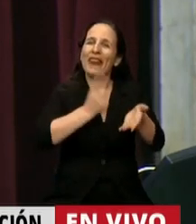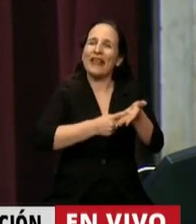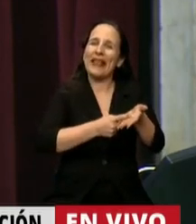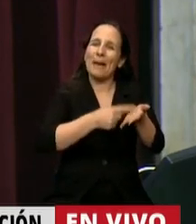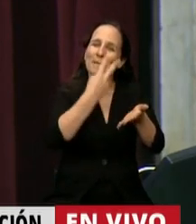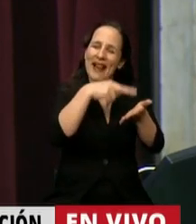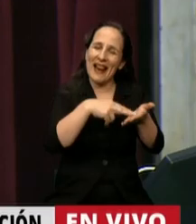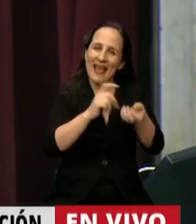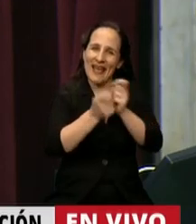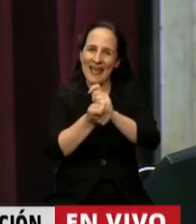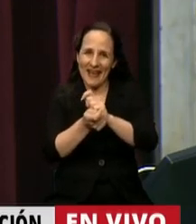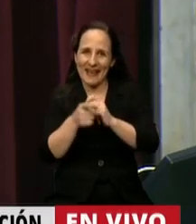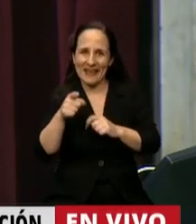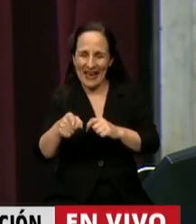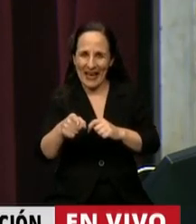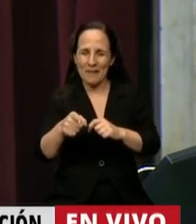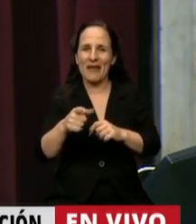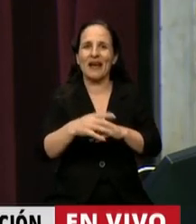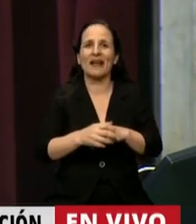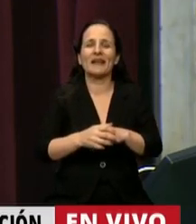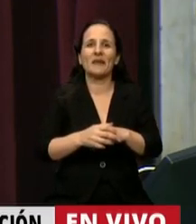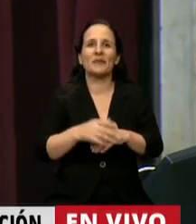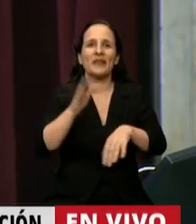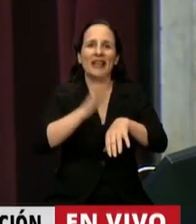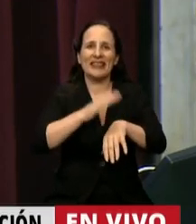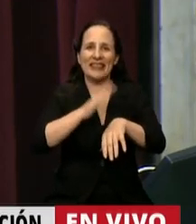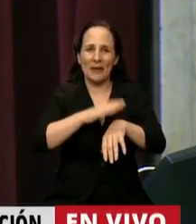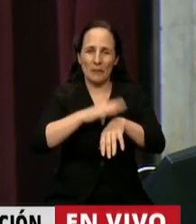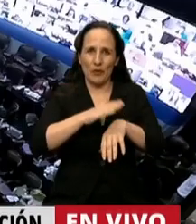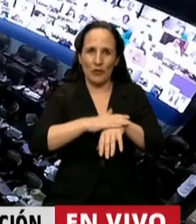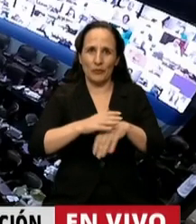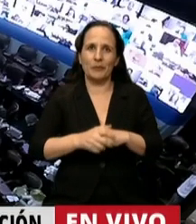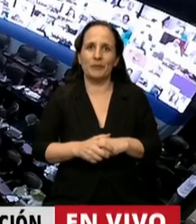dictamen. Sírvanse marcar su voto. Tiempo.